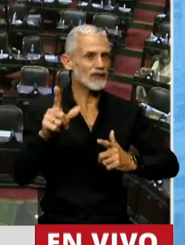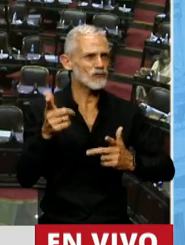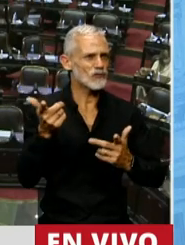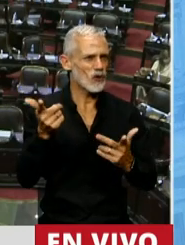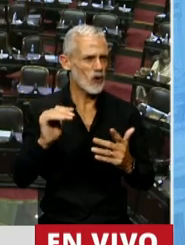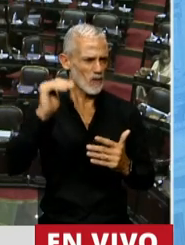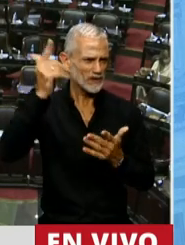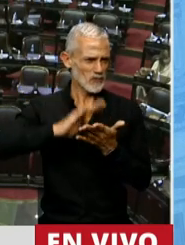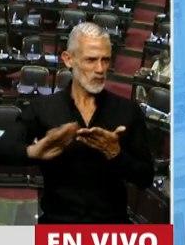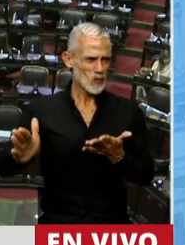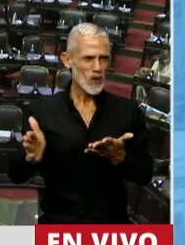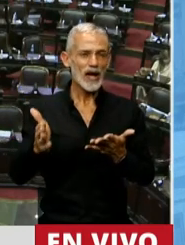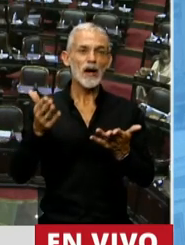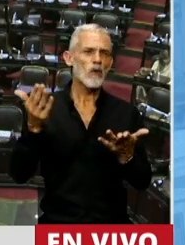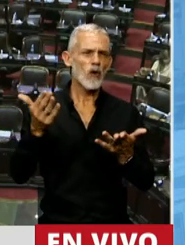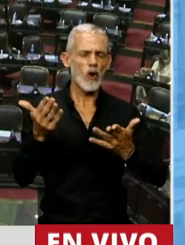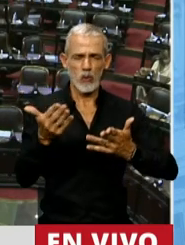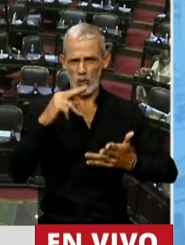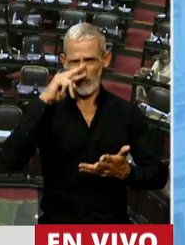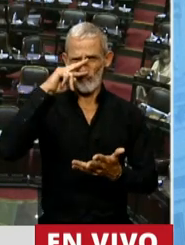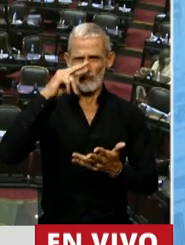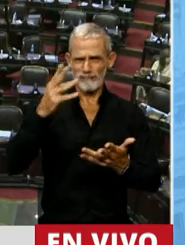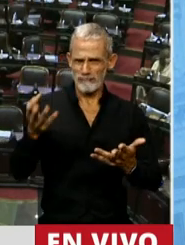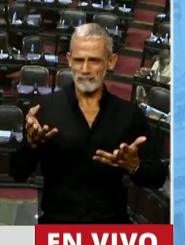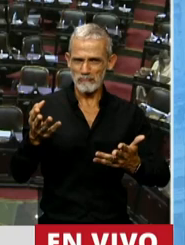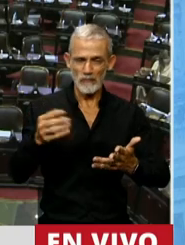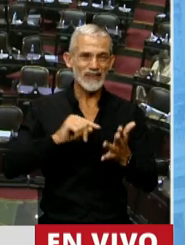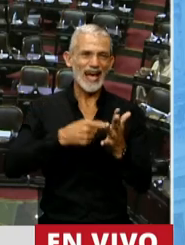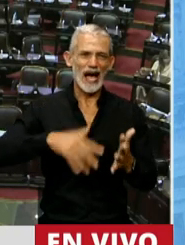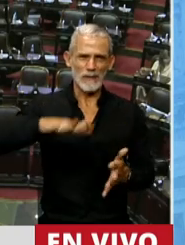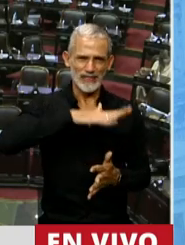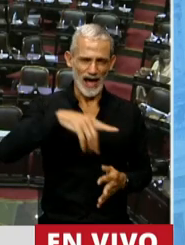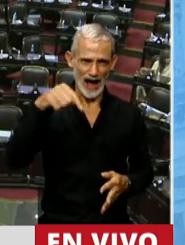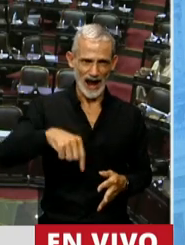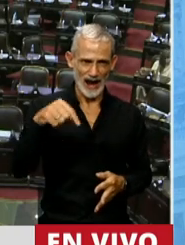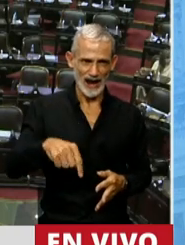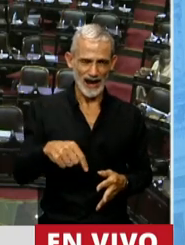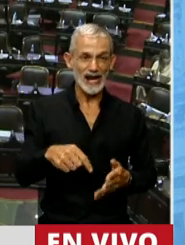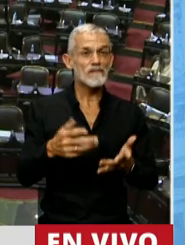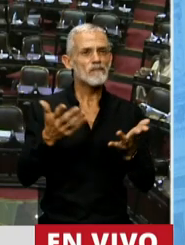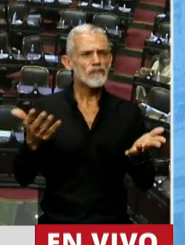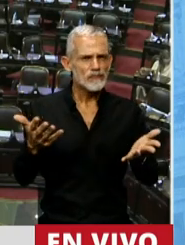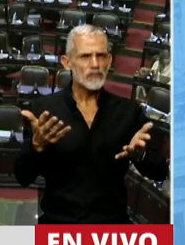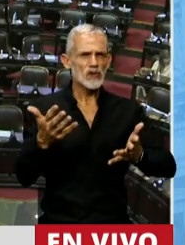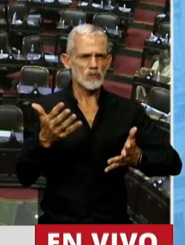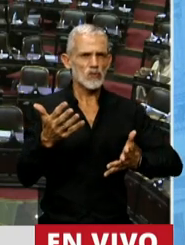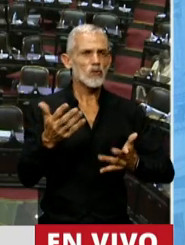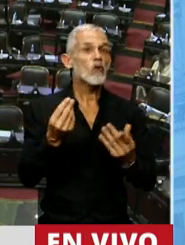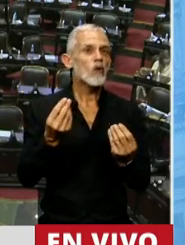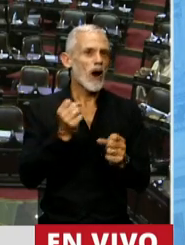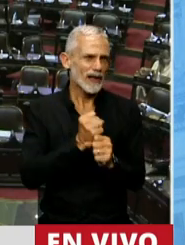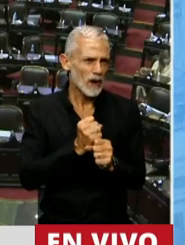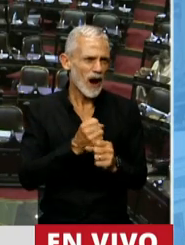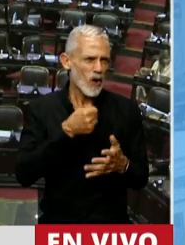con, qué sé yo, con todas las de la ley en Capital Federal, y no lo hicieron precisamente con